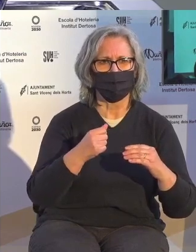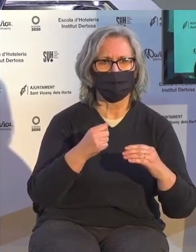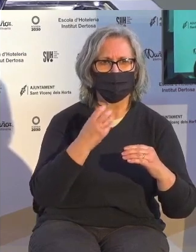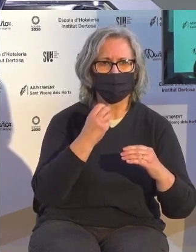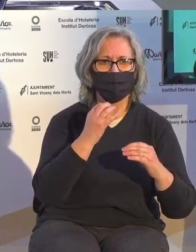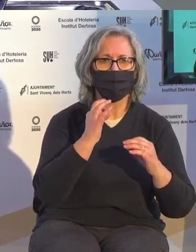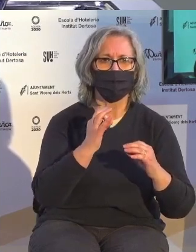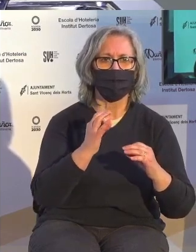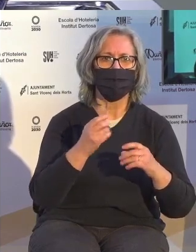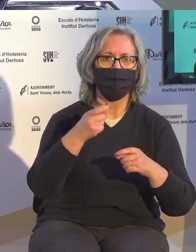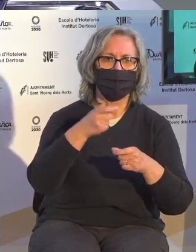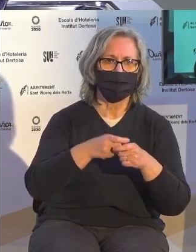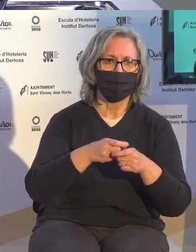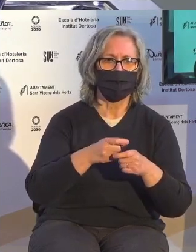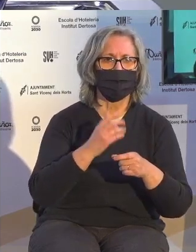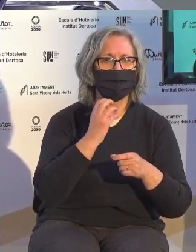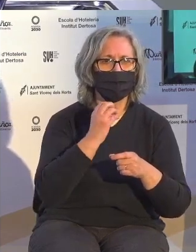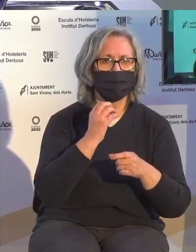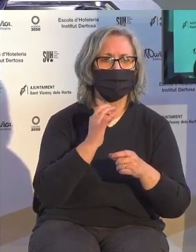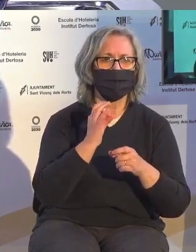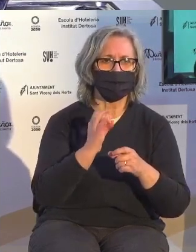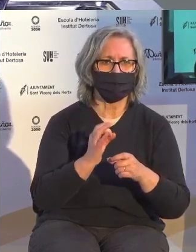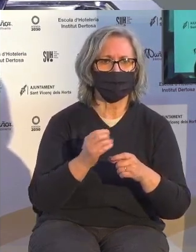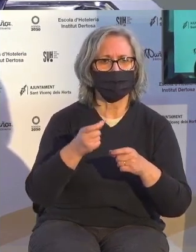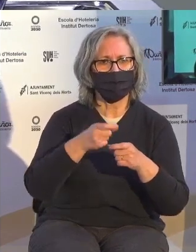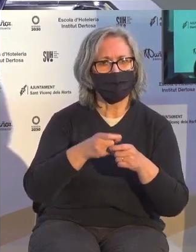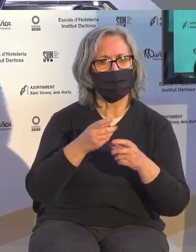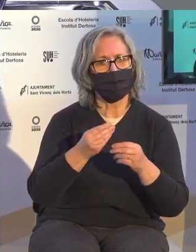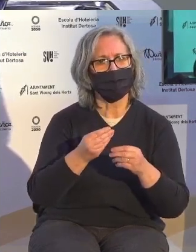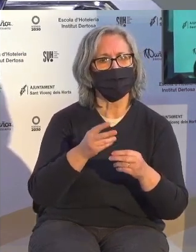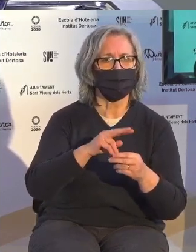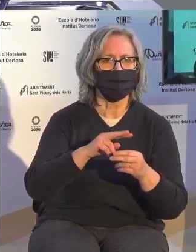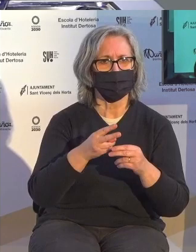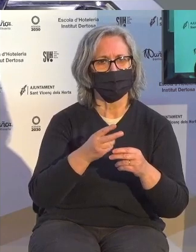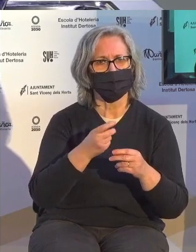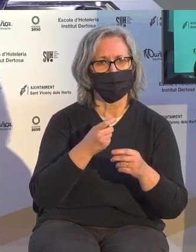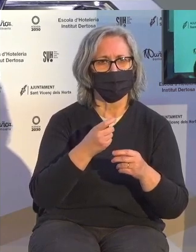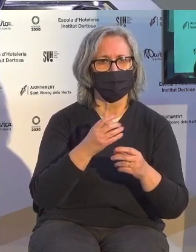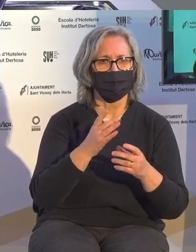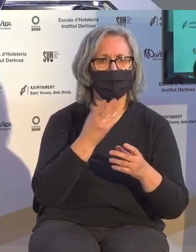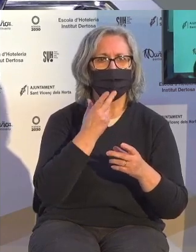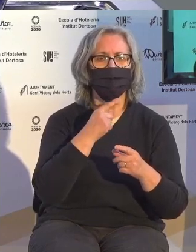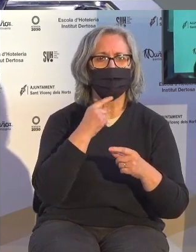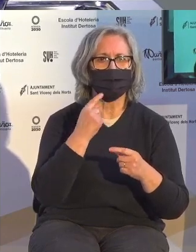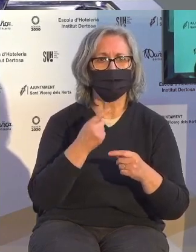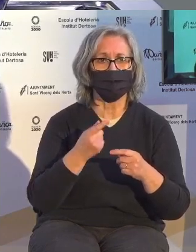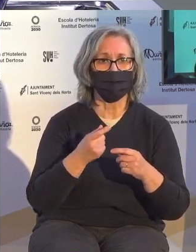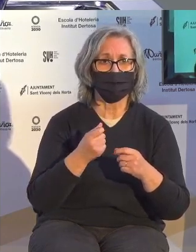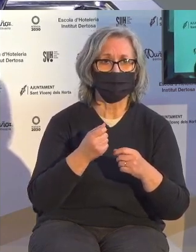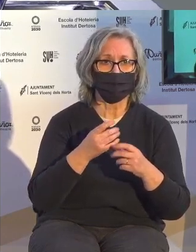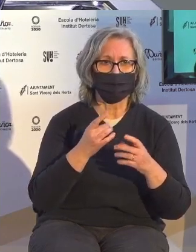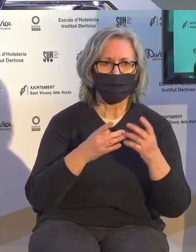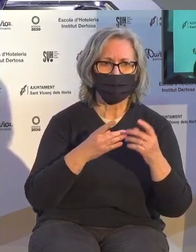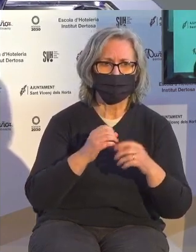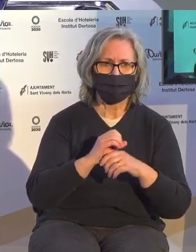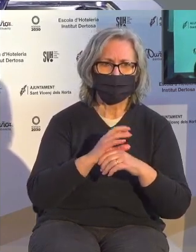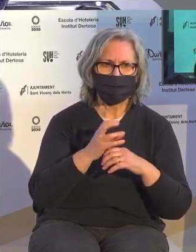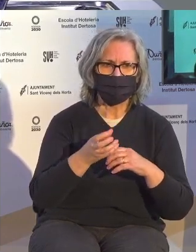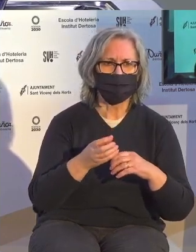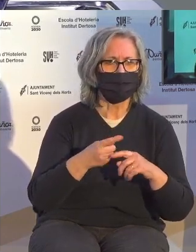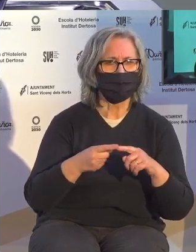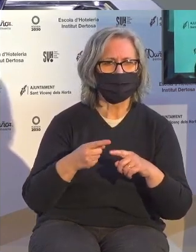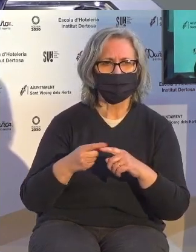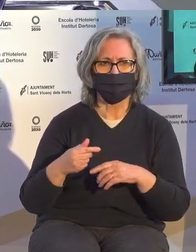una textura extra y la ventaja de hacer esto es que puede hacer muchos de los remates blanco lógicamente va a